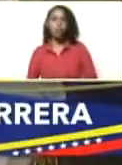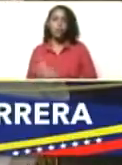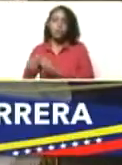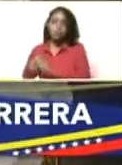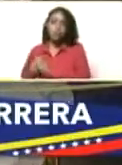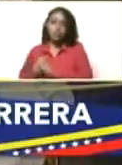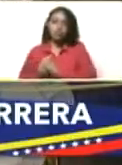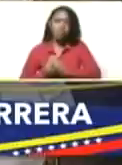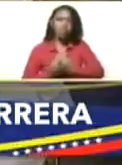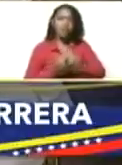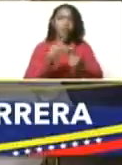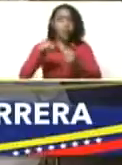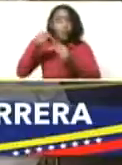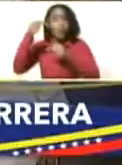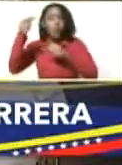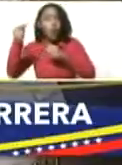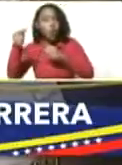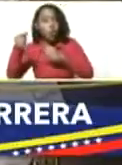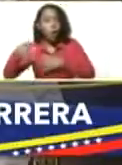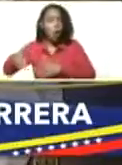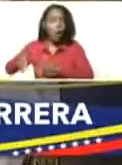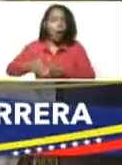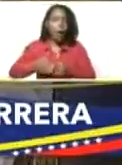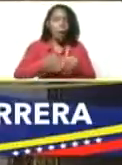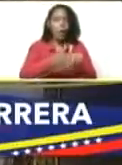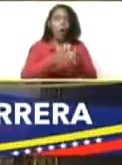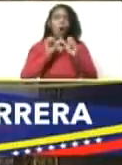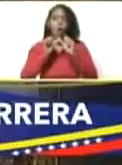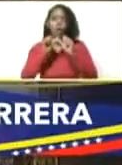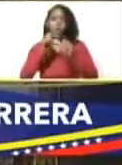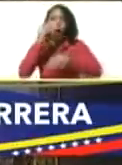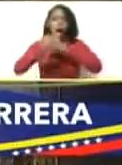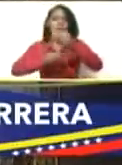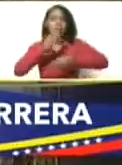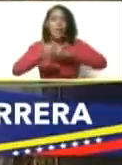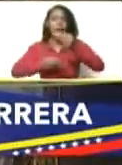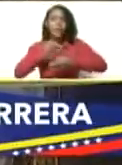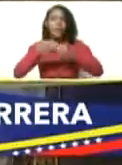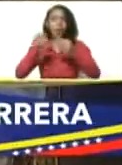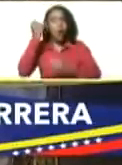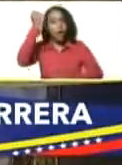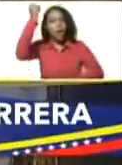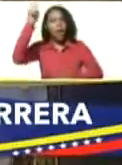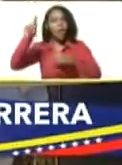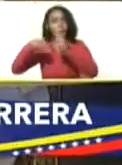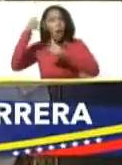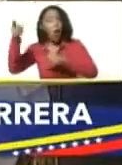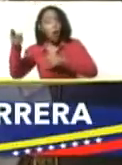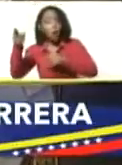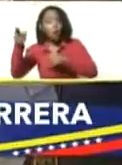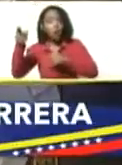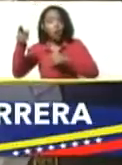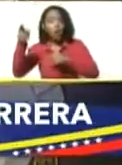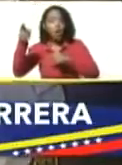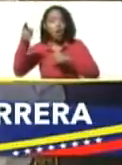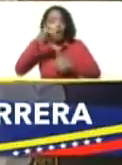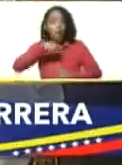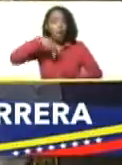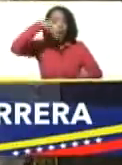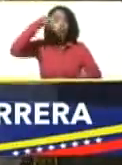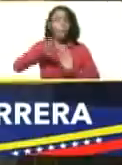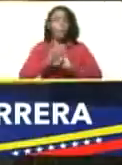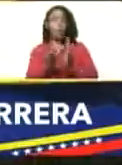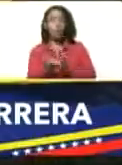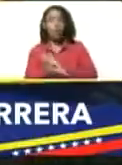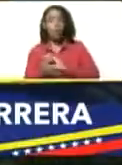acompáñanos desde la otra orilla y sigue haciendo crónicas desde la otra orilla. Y que nosotros desde aquí no